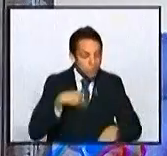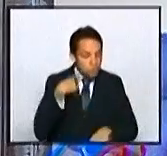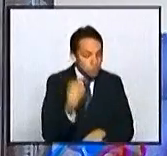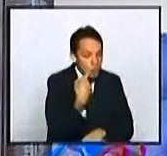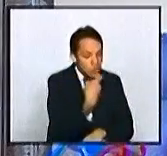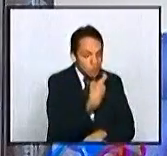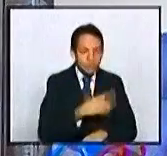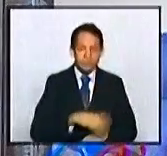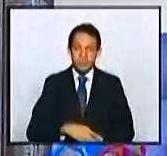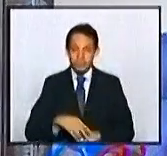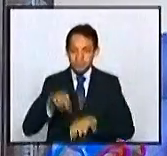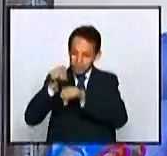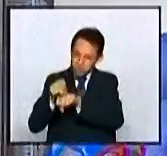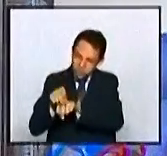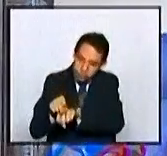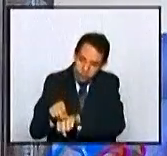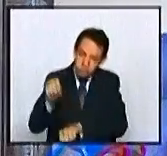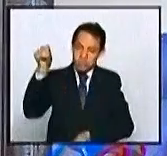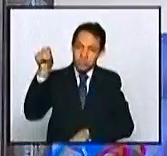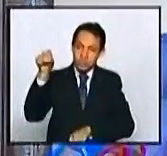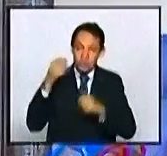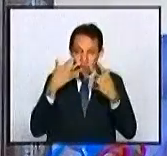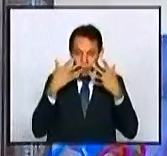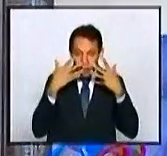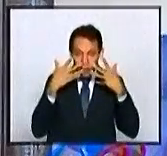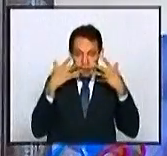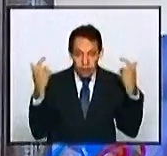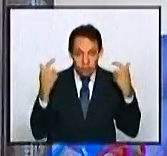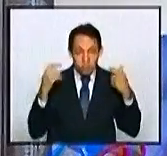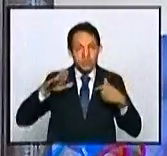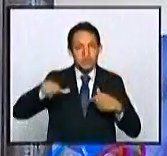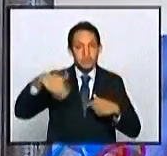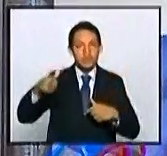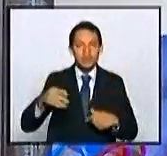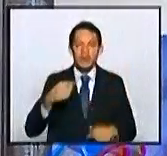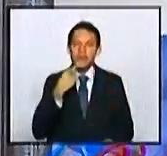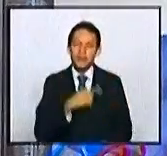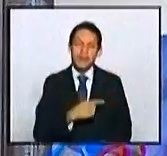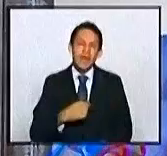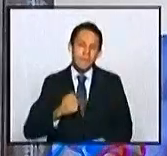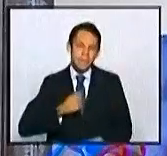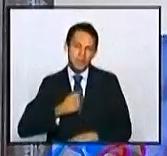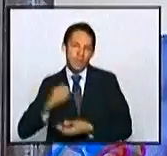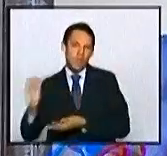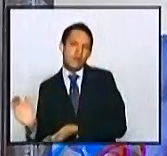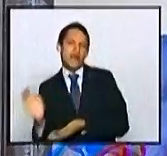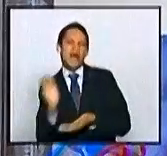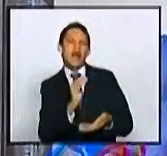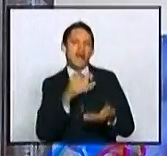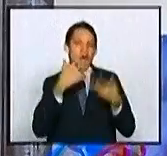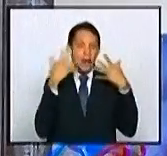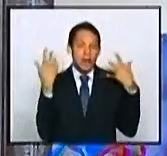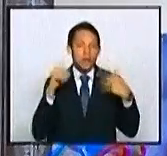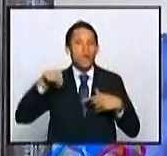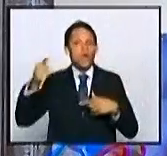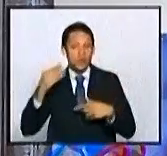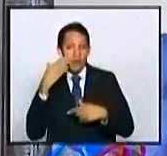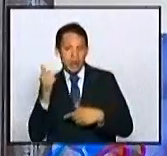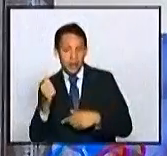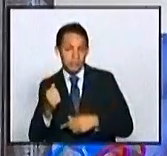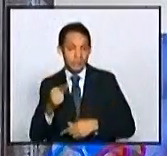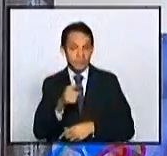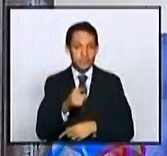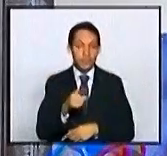más allá. Tan el problema no era el gato que después llamó en el programa una señora y le dijo, dígale a ella que yo le regalo mi gatico. No, ella tenía